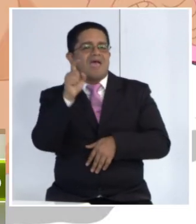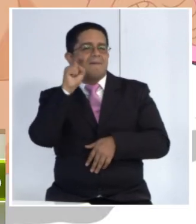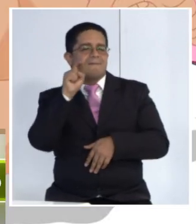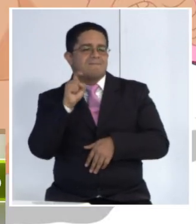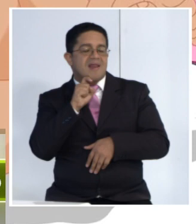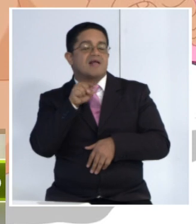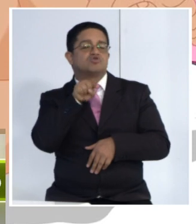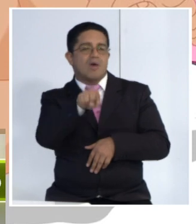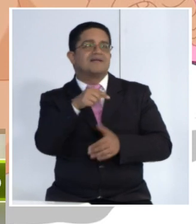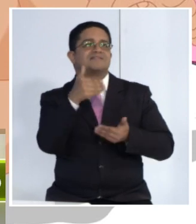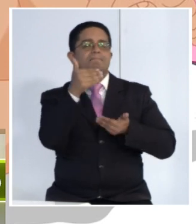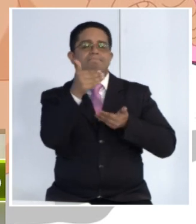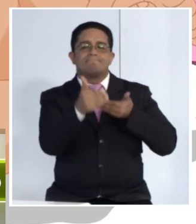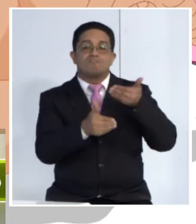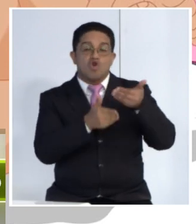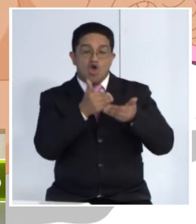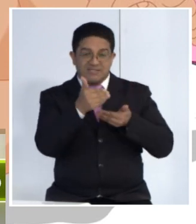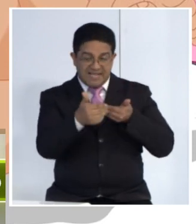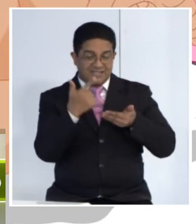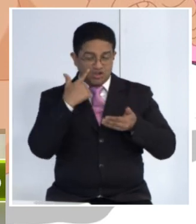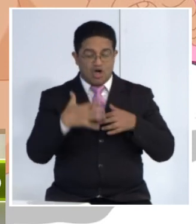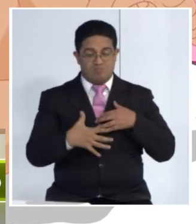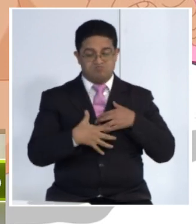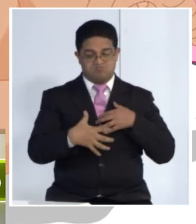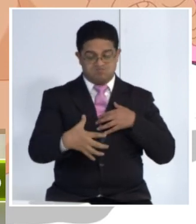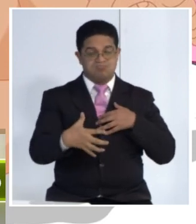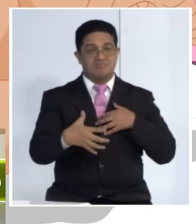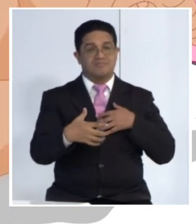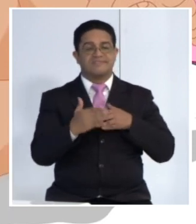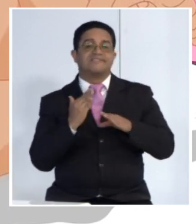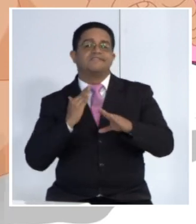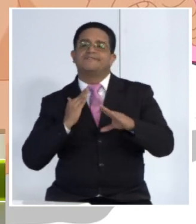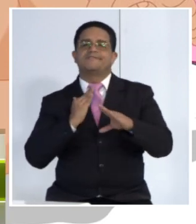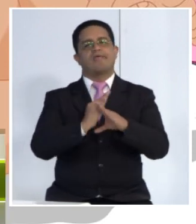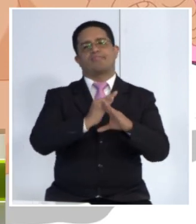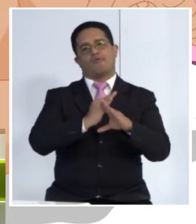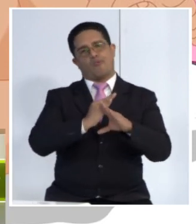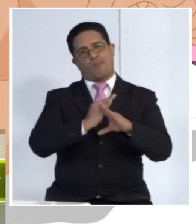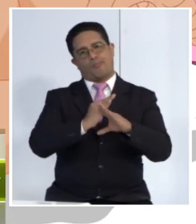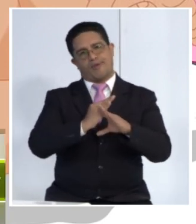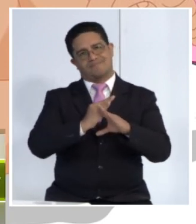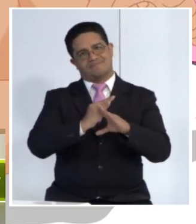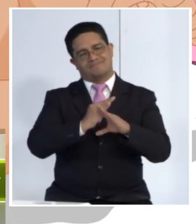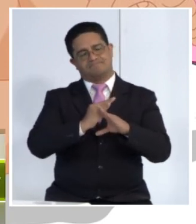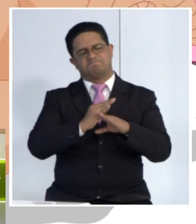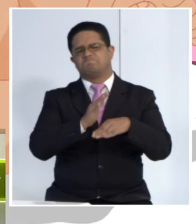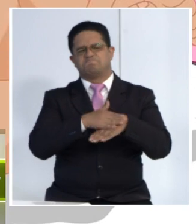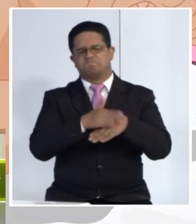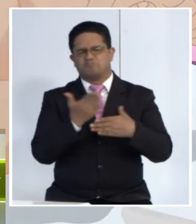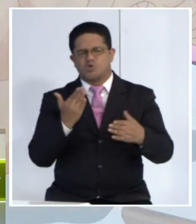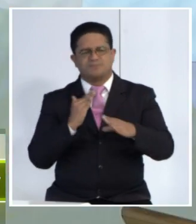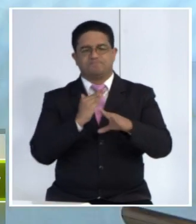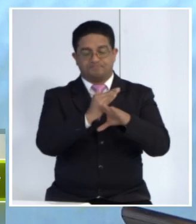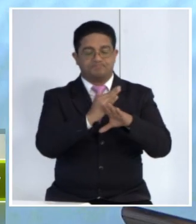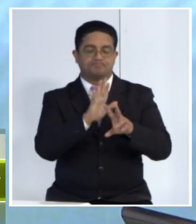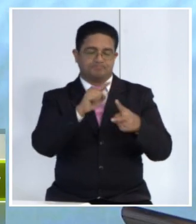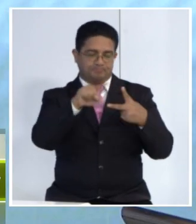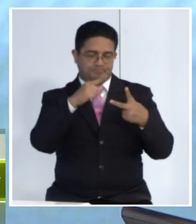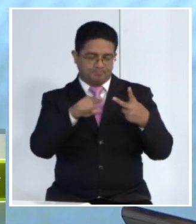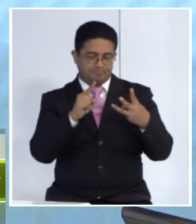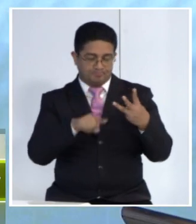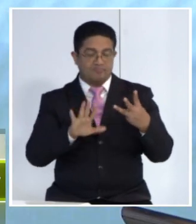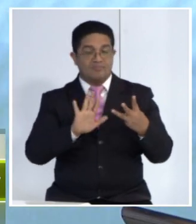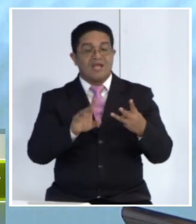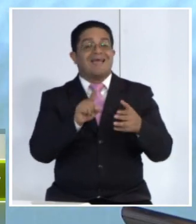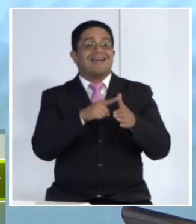este proceso de desarrollo se interrumpe por varios factores, ¿verdad? Y